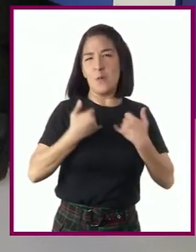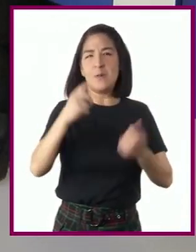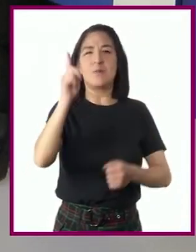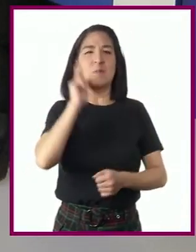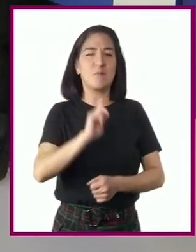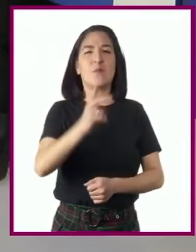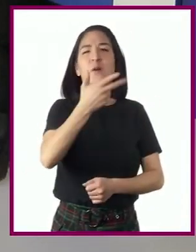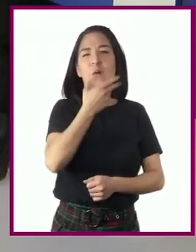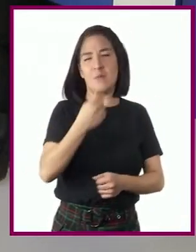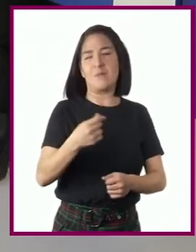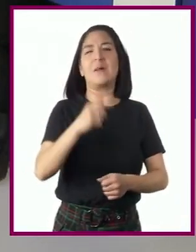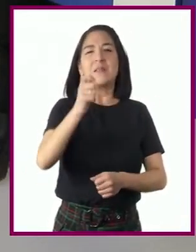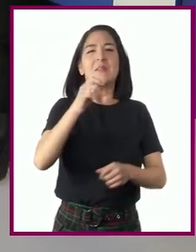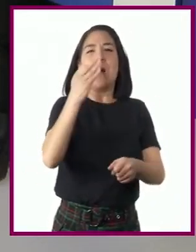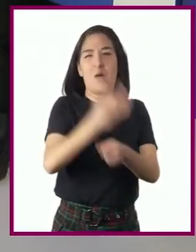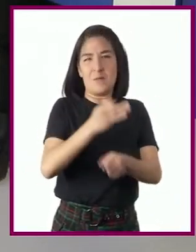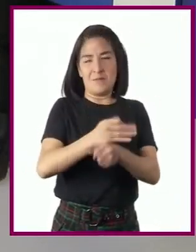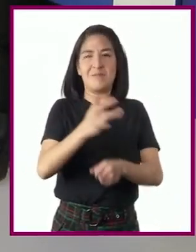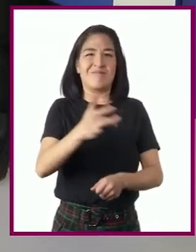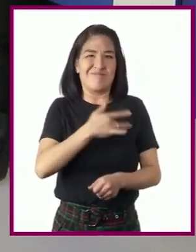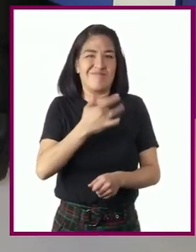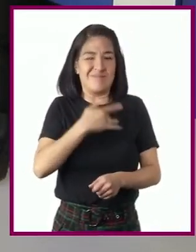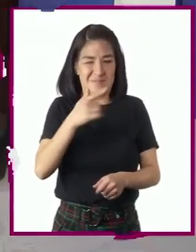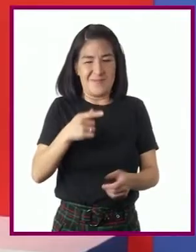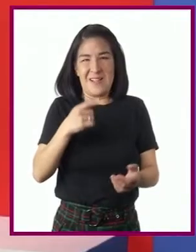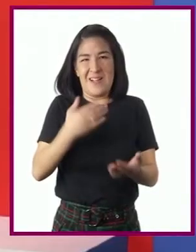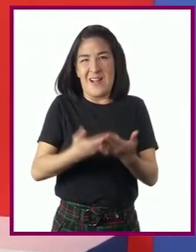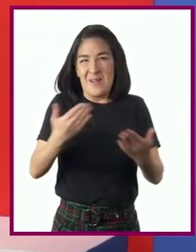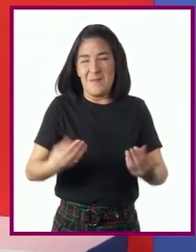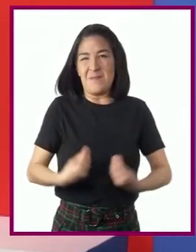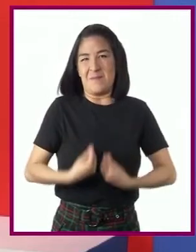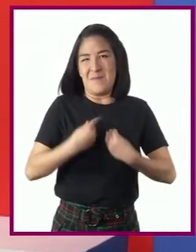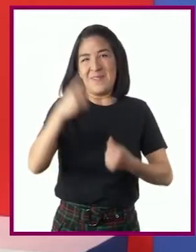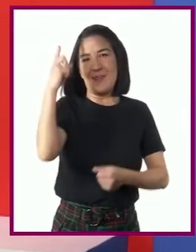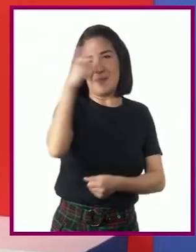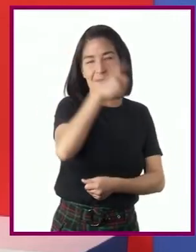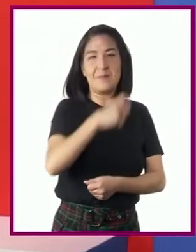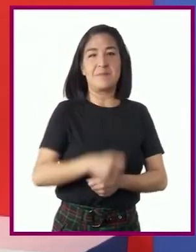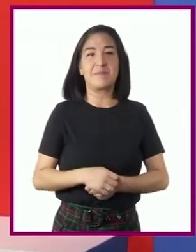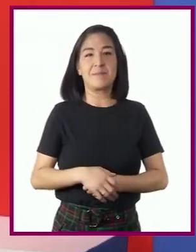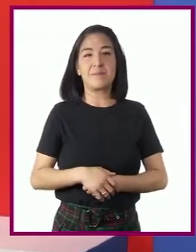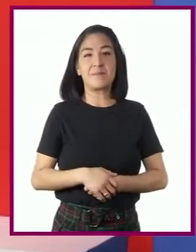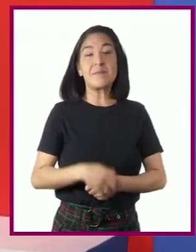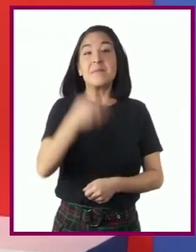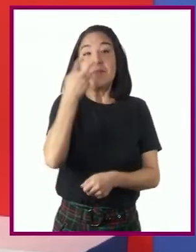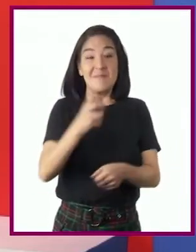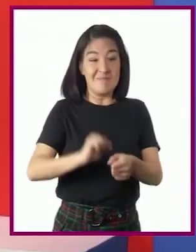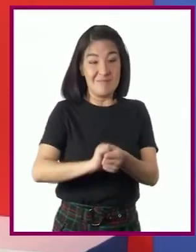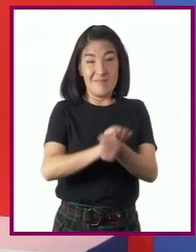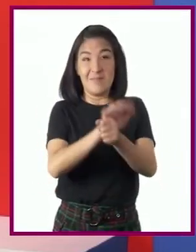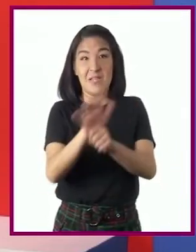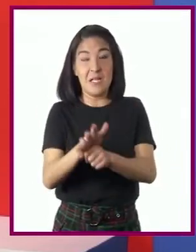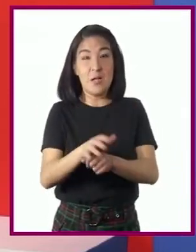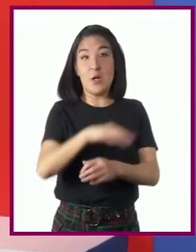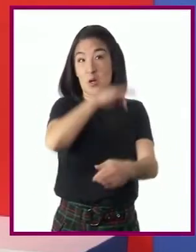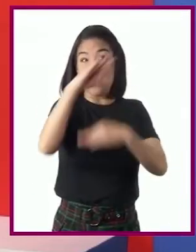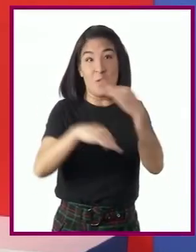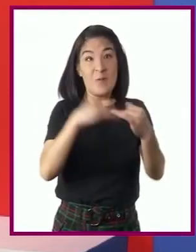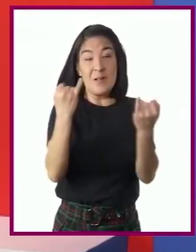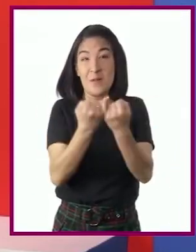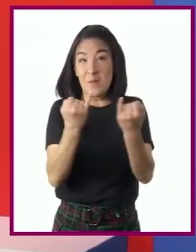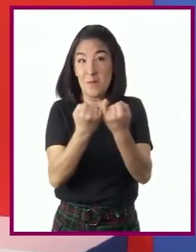esta situación que estamos viviendo en particular? La pandemia no ha sido igual para todo mundo y